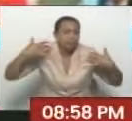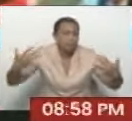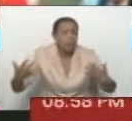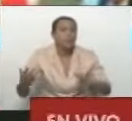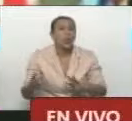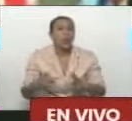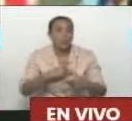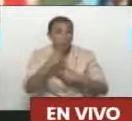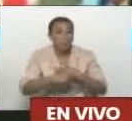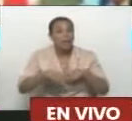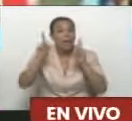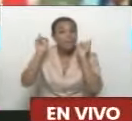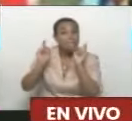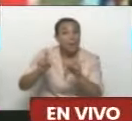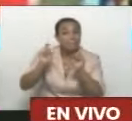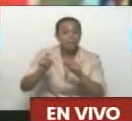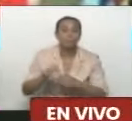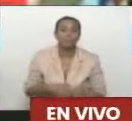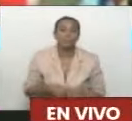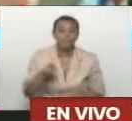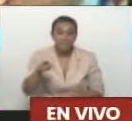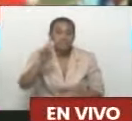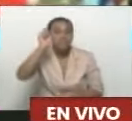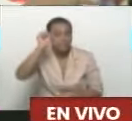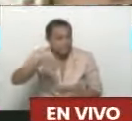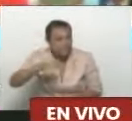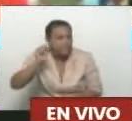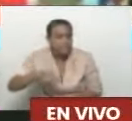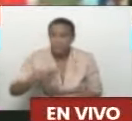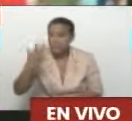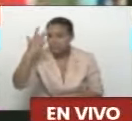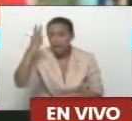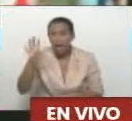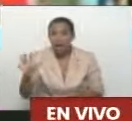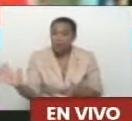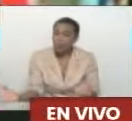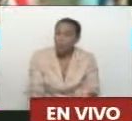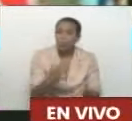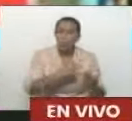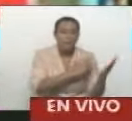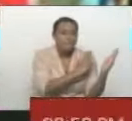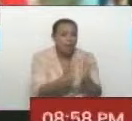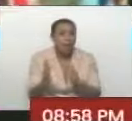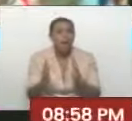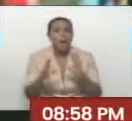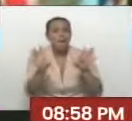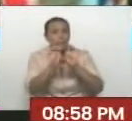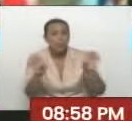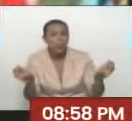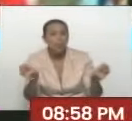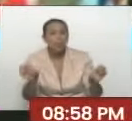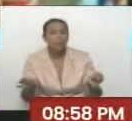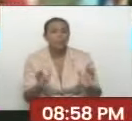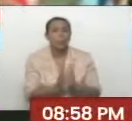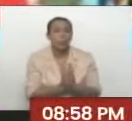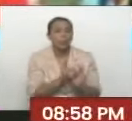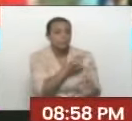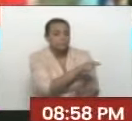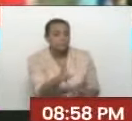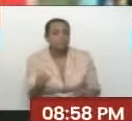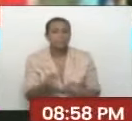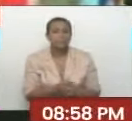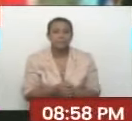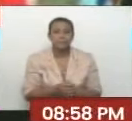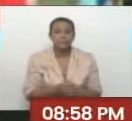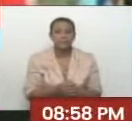un proceso de formación, que en sí está ya viéndose en todos los programas desde de la educación en sí, o